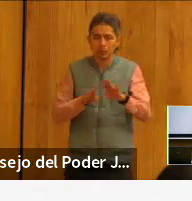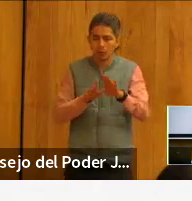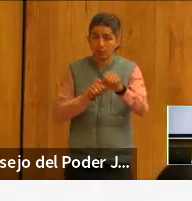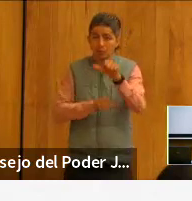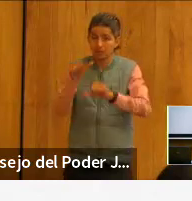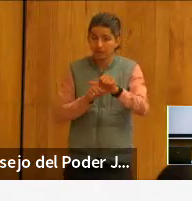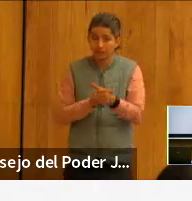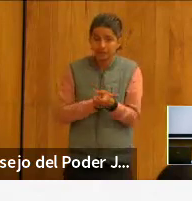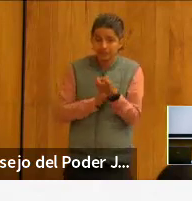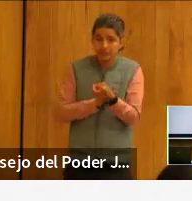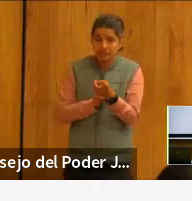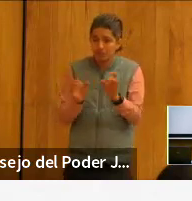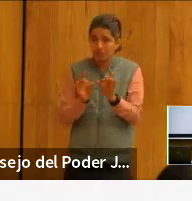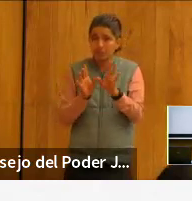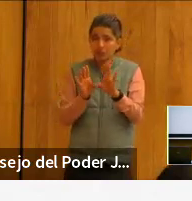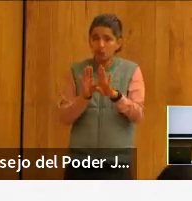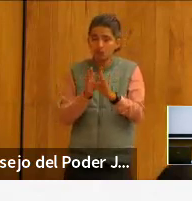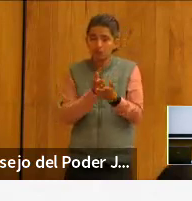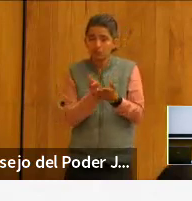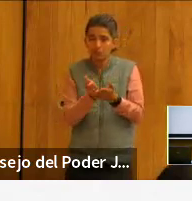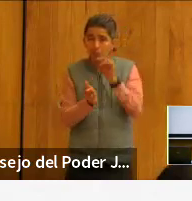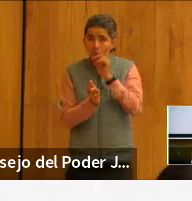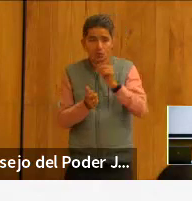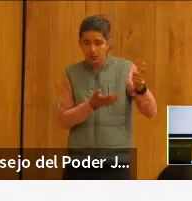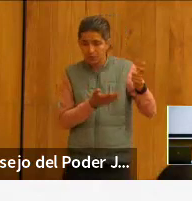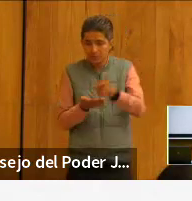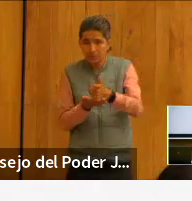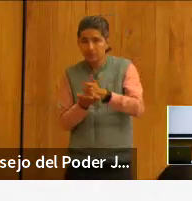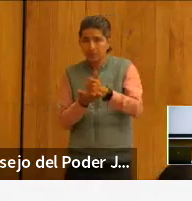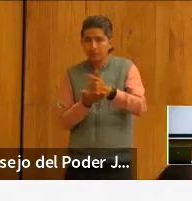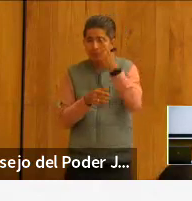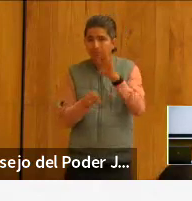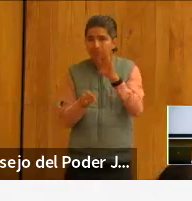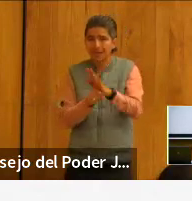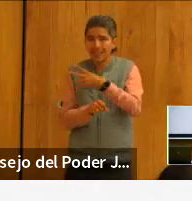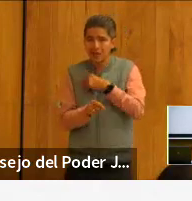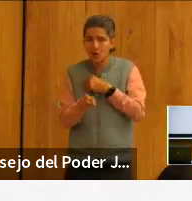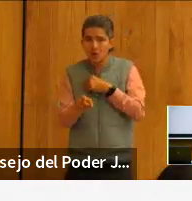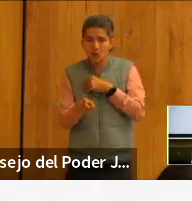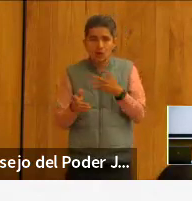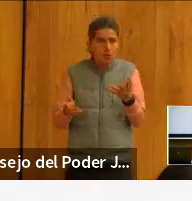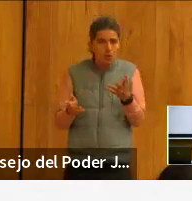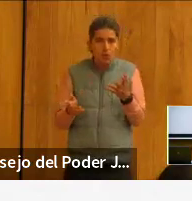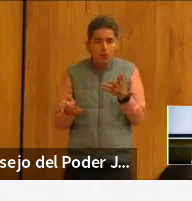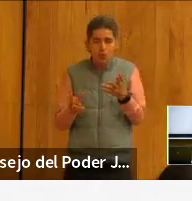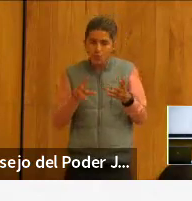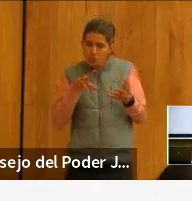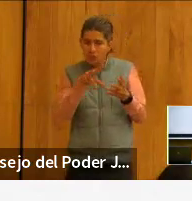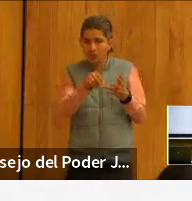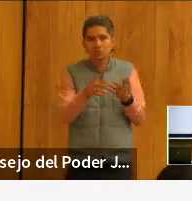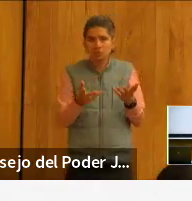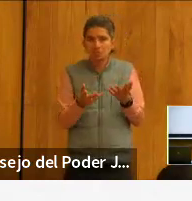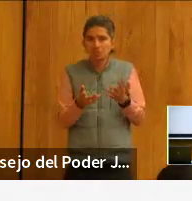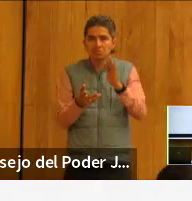restitutoria en este incidente una pensión a cargo de ella en favor de su hijo. Por tanto, se niega la pensión.